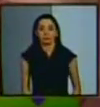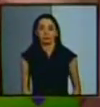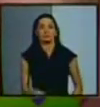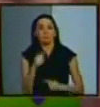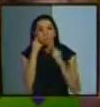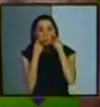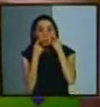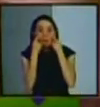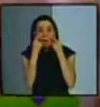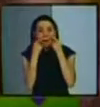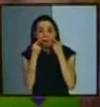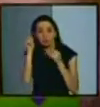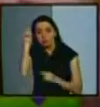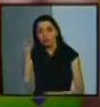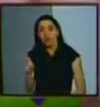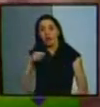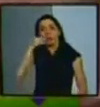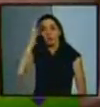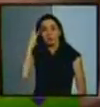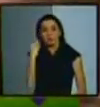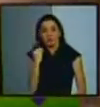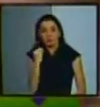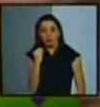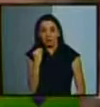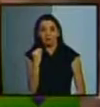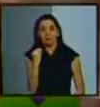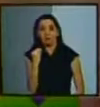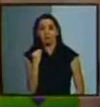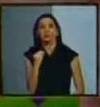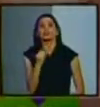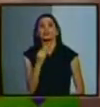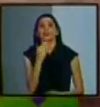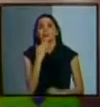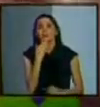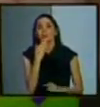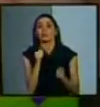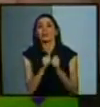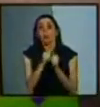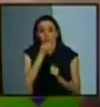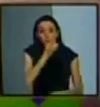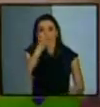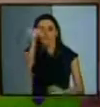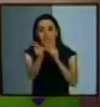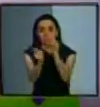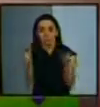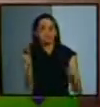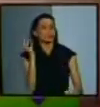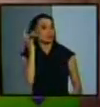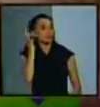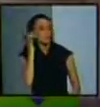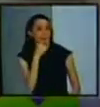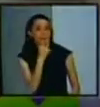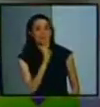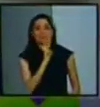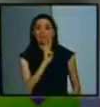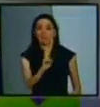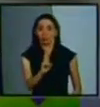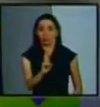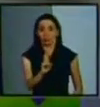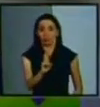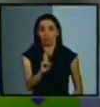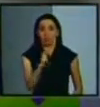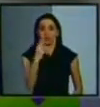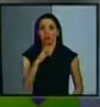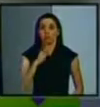Las lágrimas en los ojos de Evelyn Matthei fueron acompañadas de un mensaje a su gente. El resultado es de